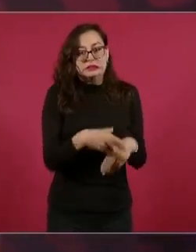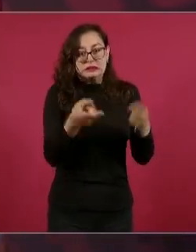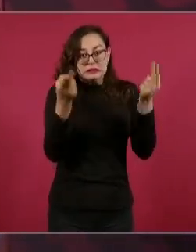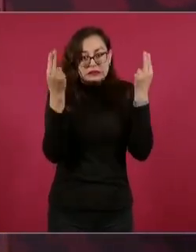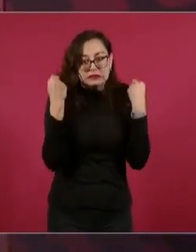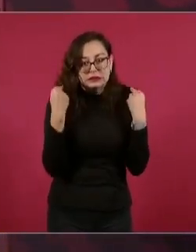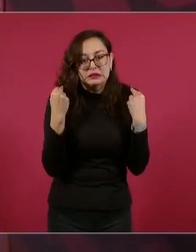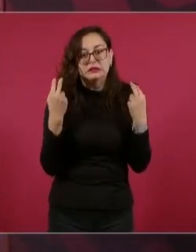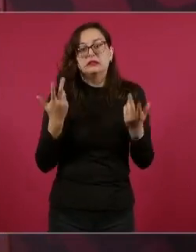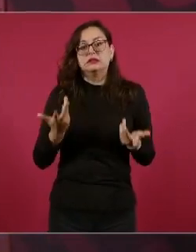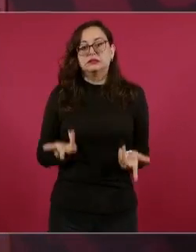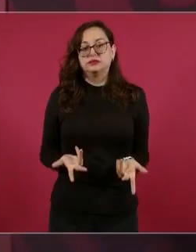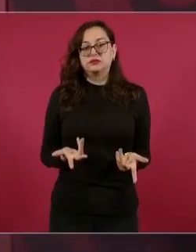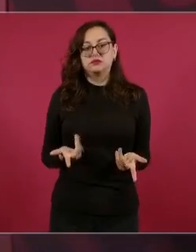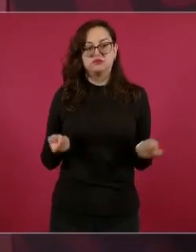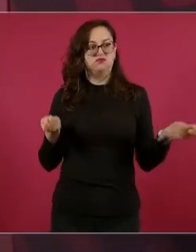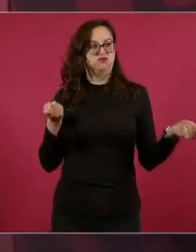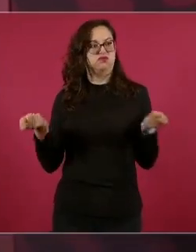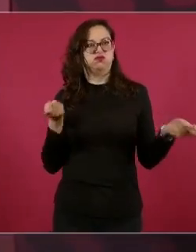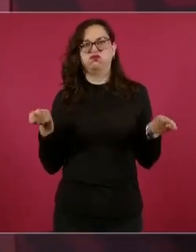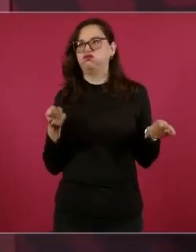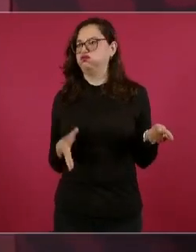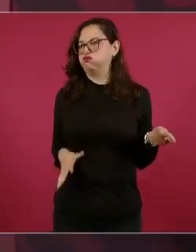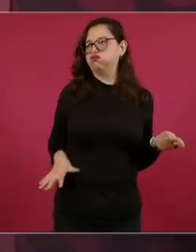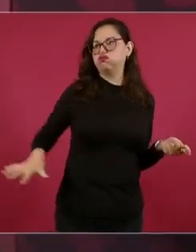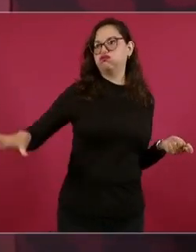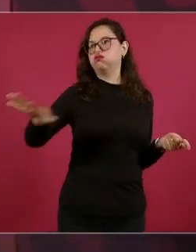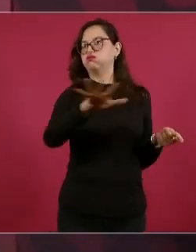los controlaban todo.